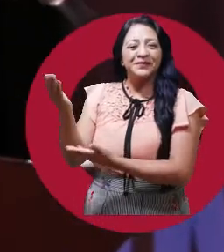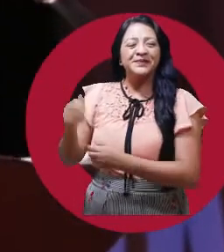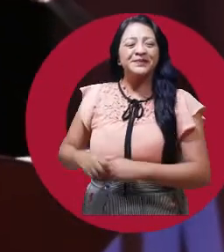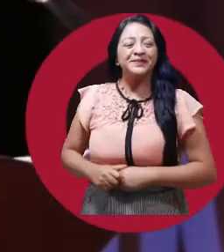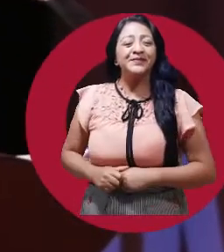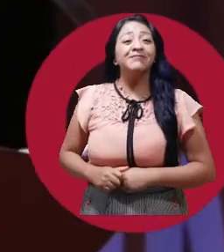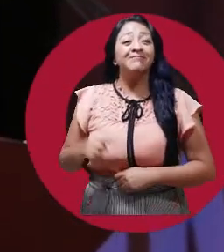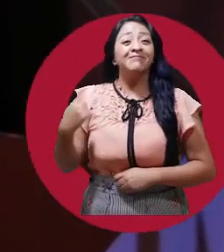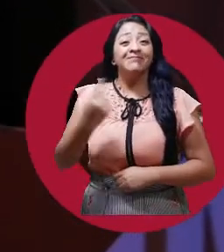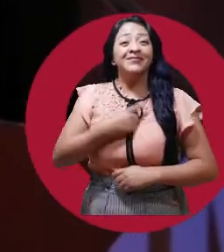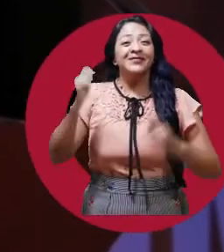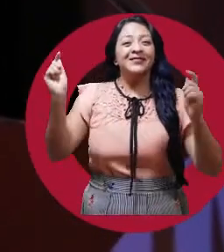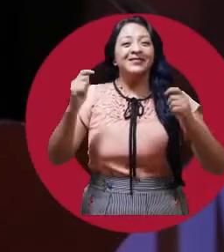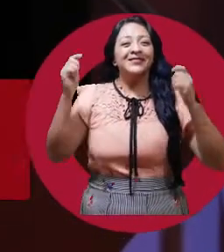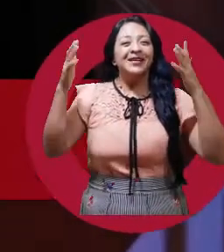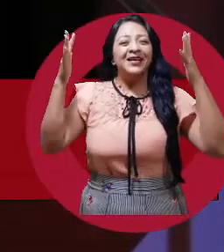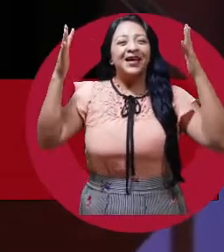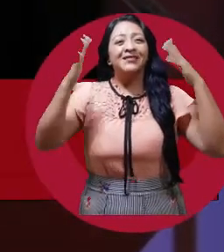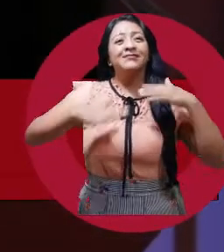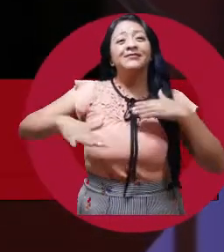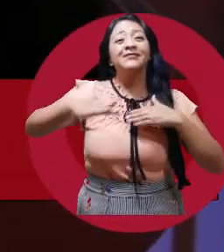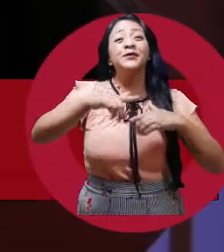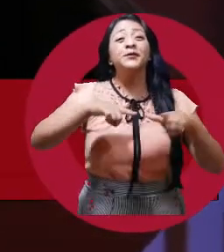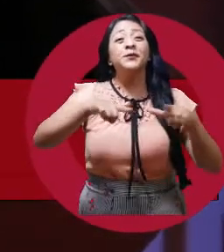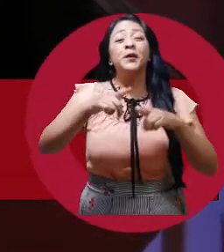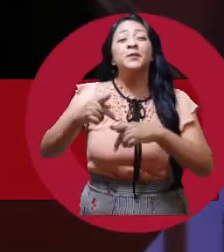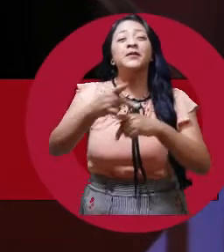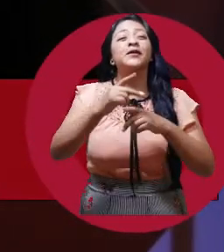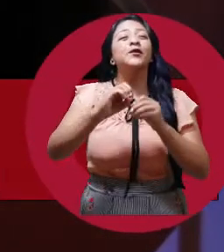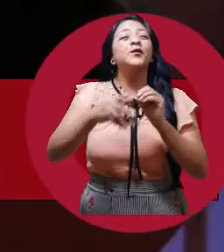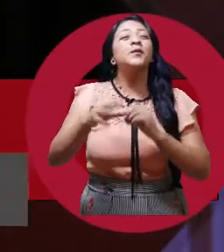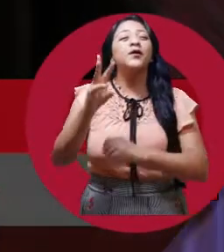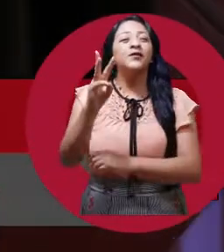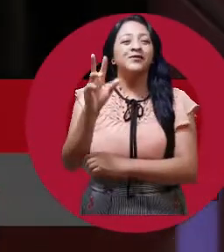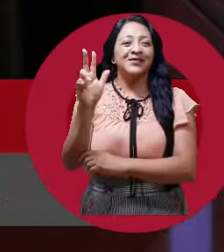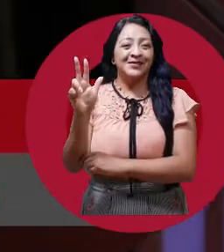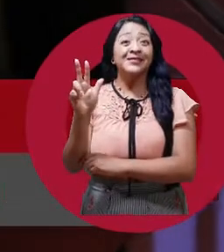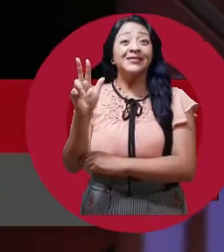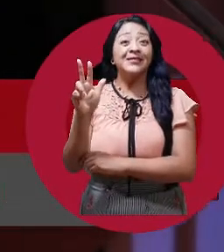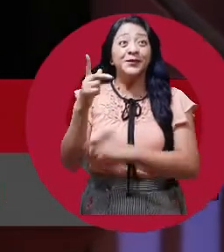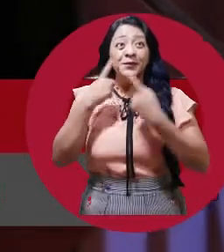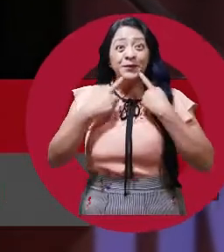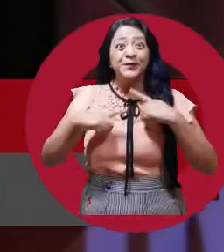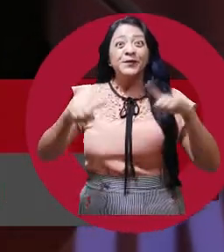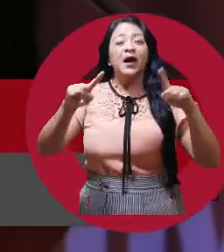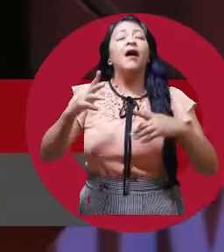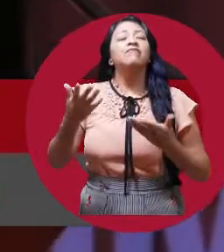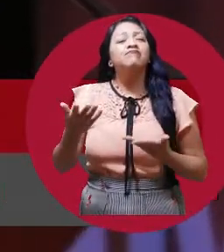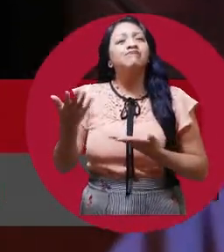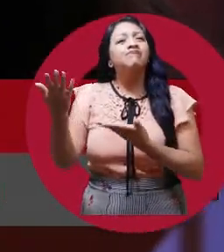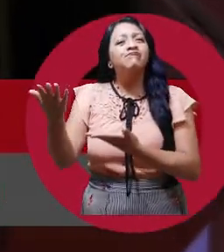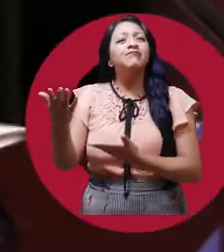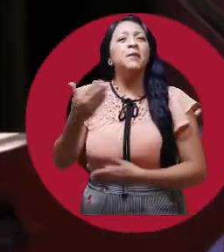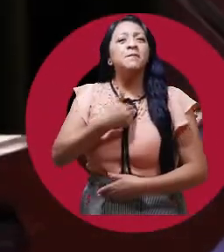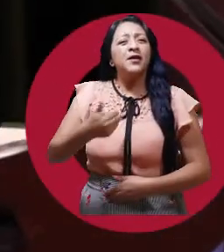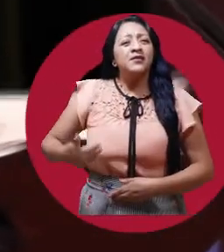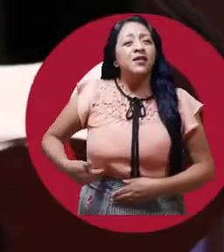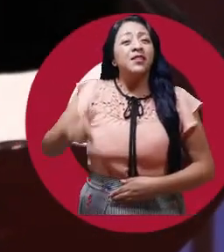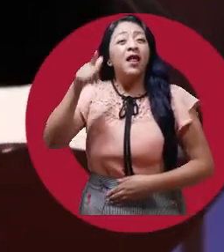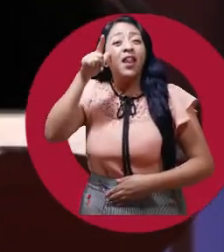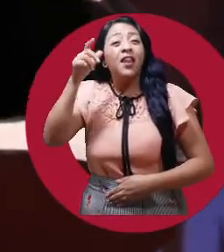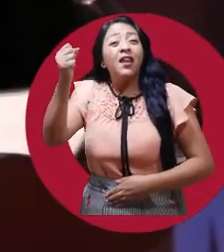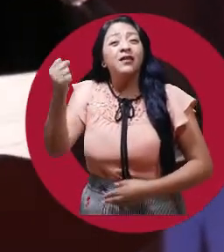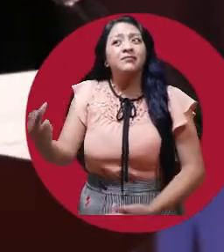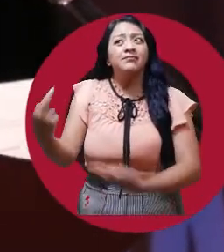creación del Área Protegida número 63. El presidente Guillermo Lasso nos ha